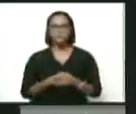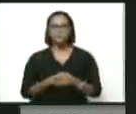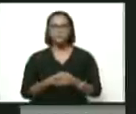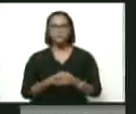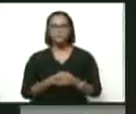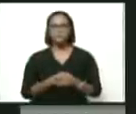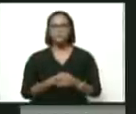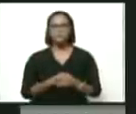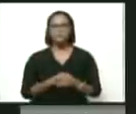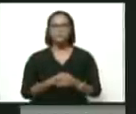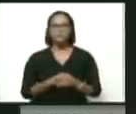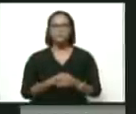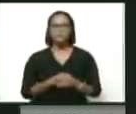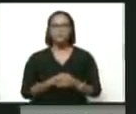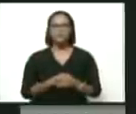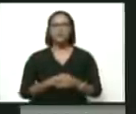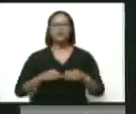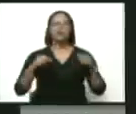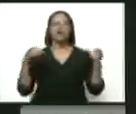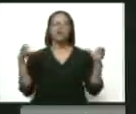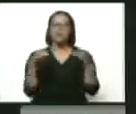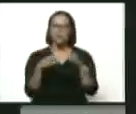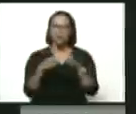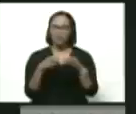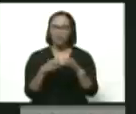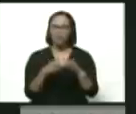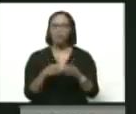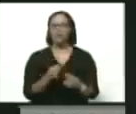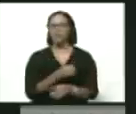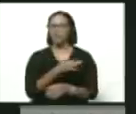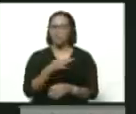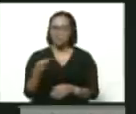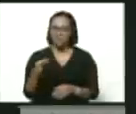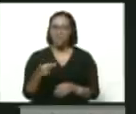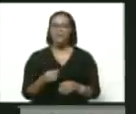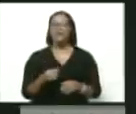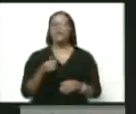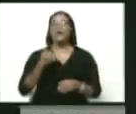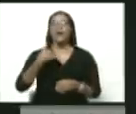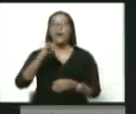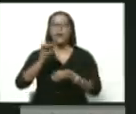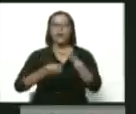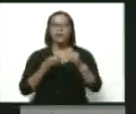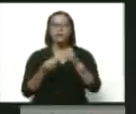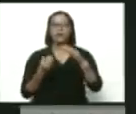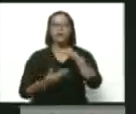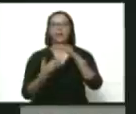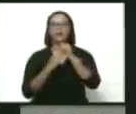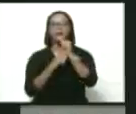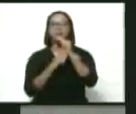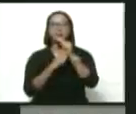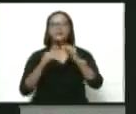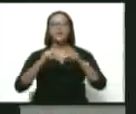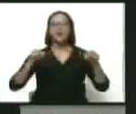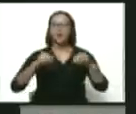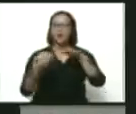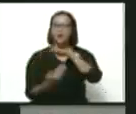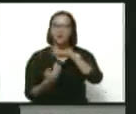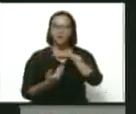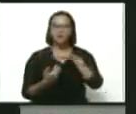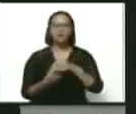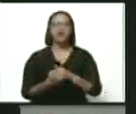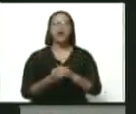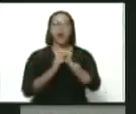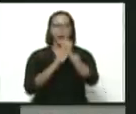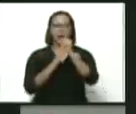territorio y sectores, uh-huh. Es correcto. Cruzar, sí, la matriz del liderazgo territorial de base con el